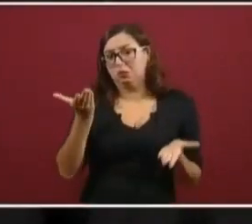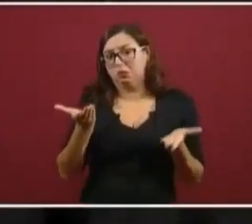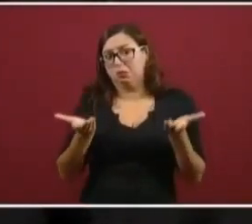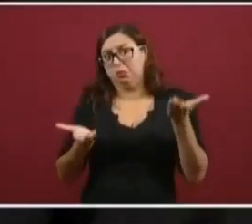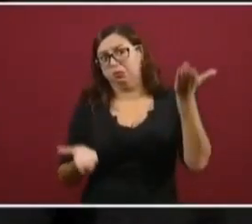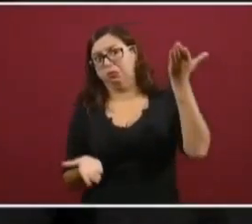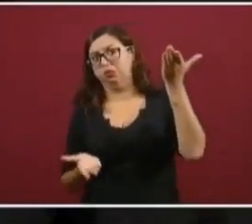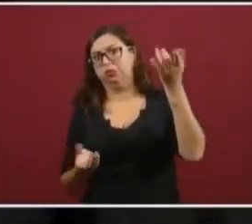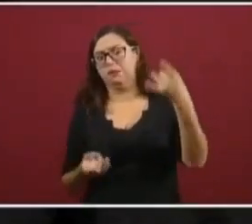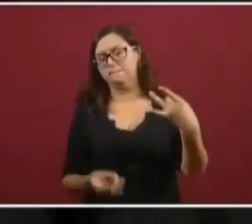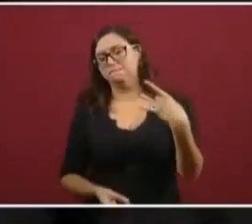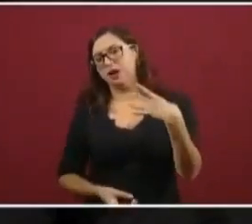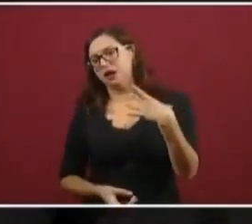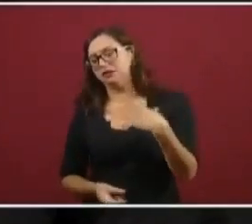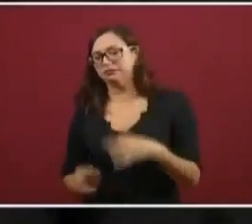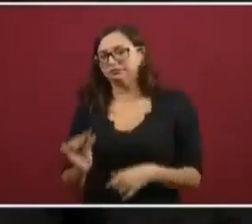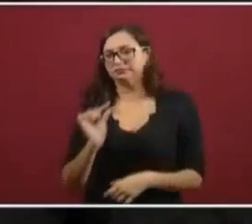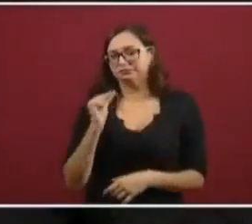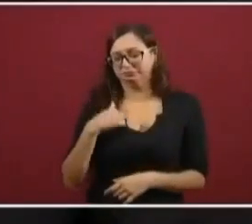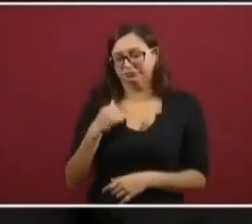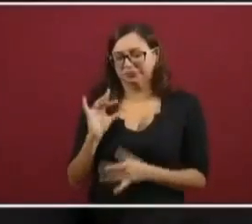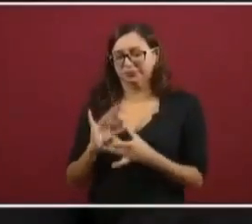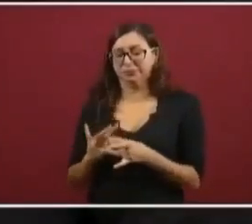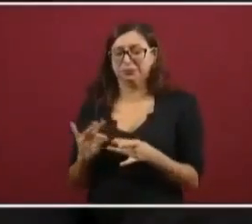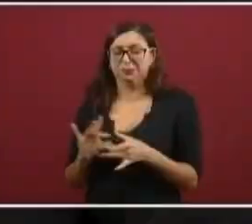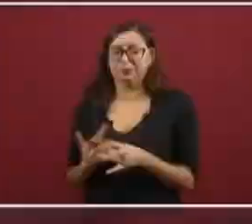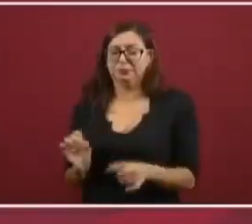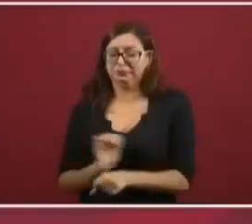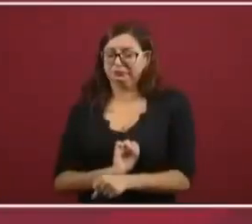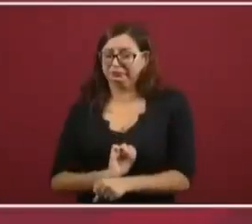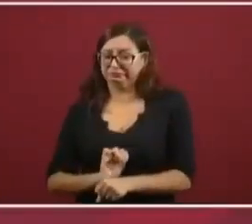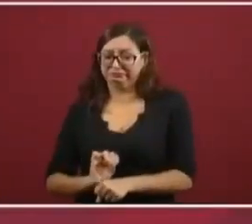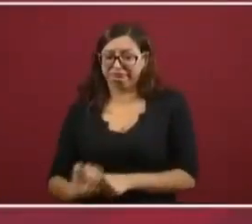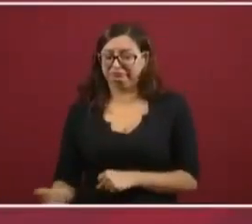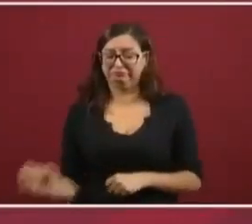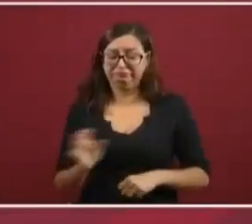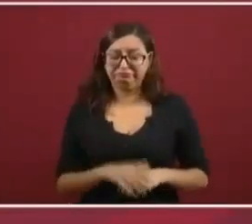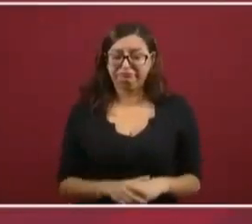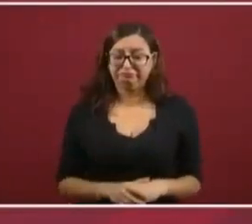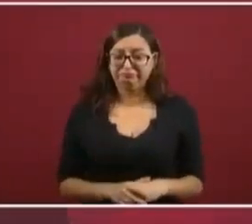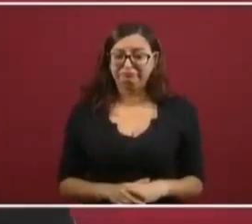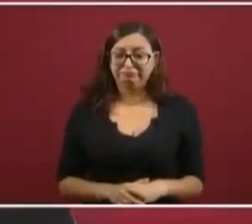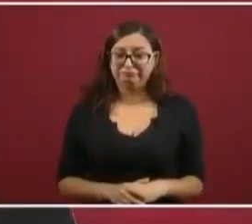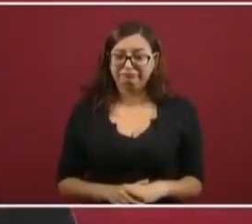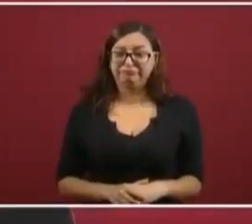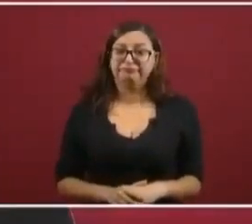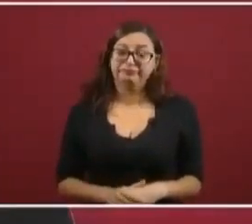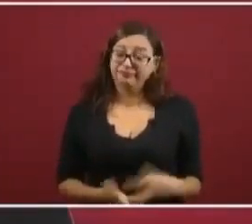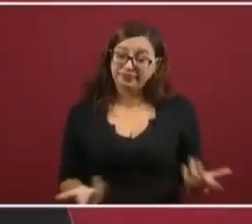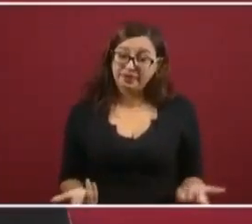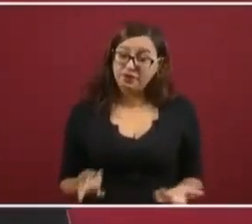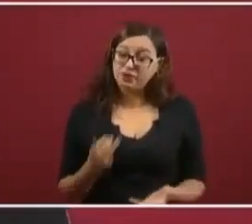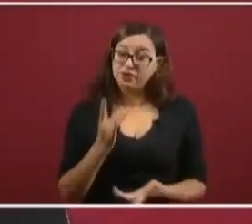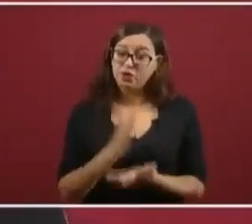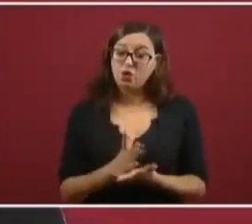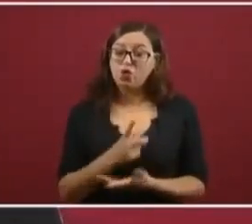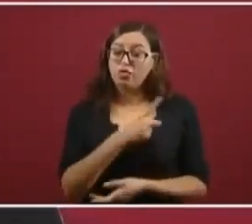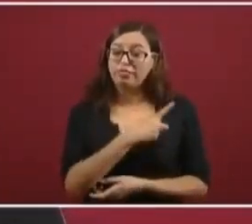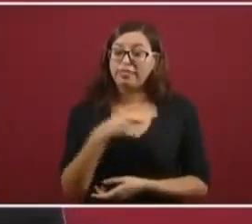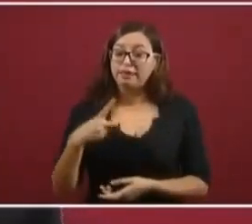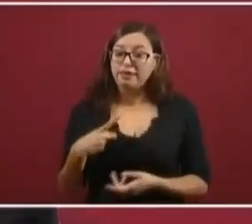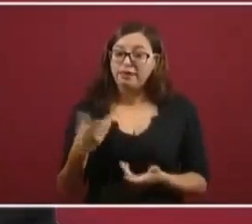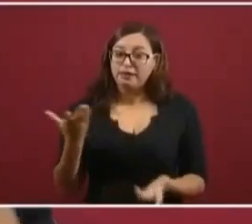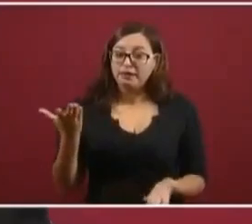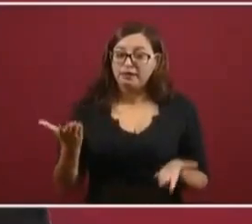interesante entonces voy a procurar Pues que haya también equilibrios no cada